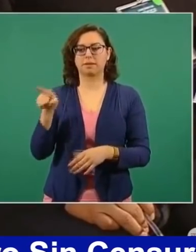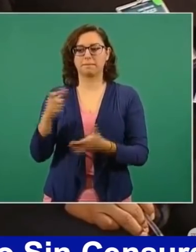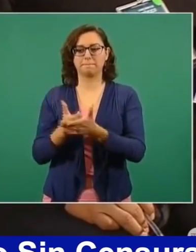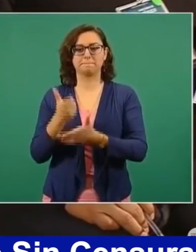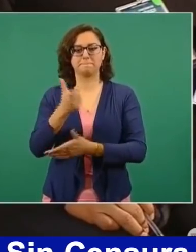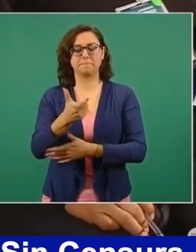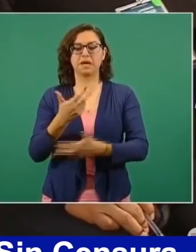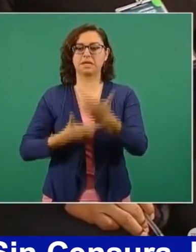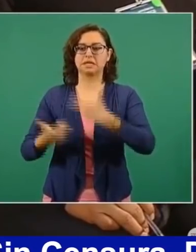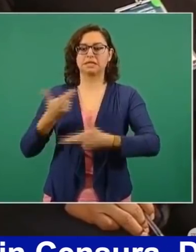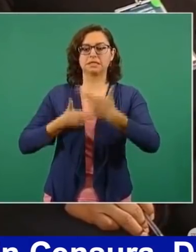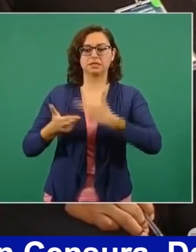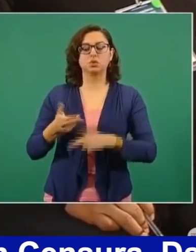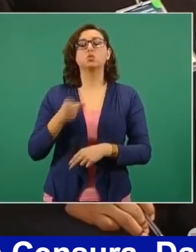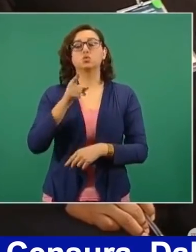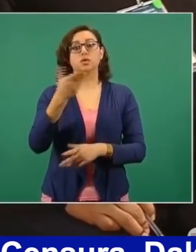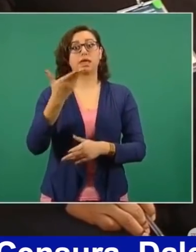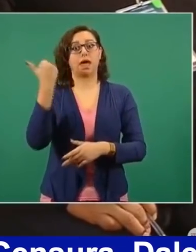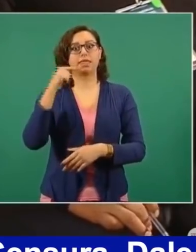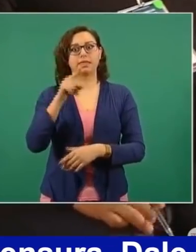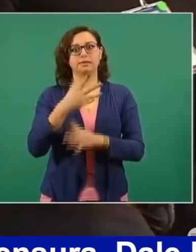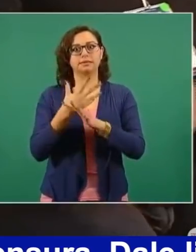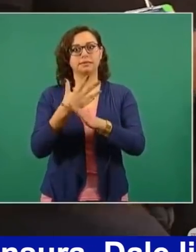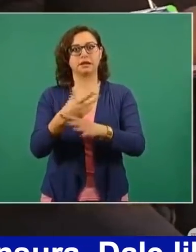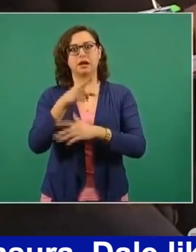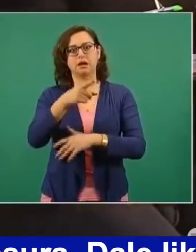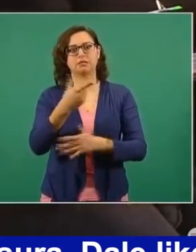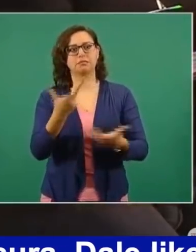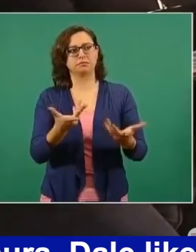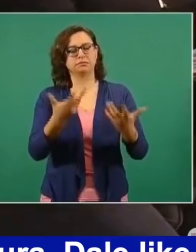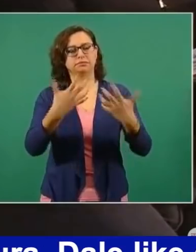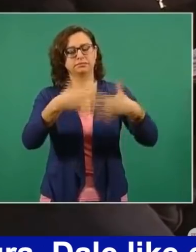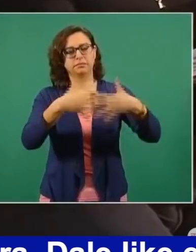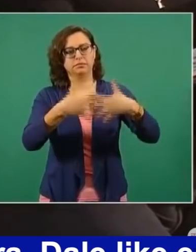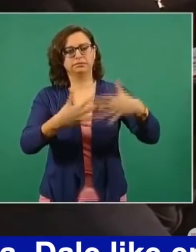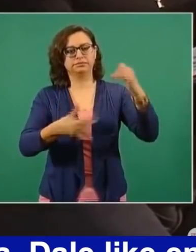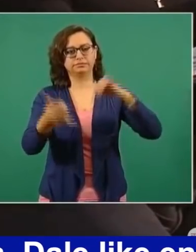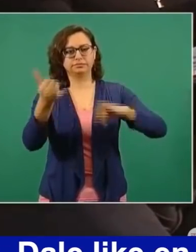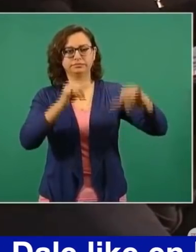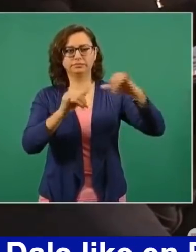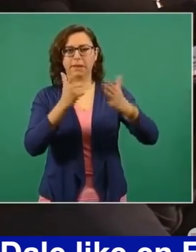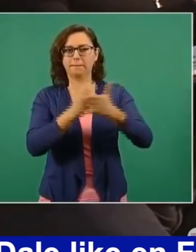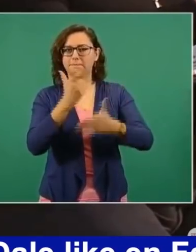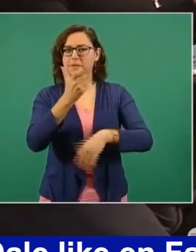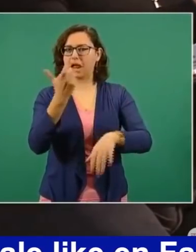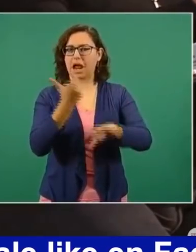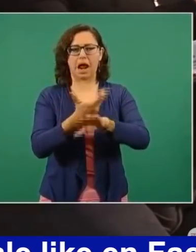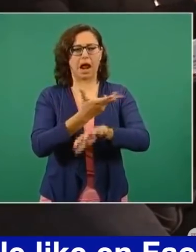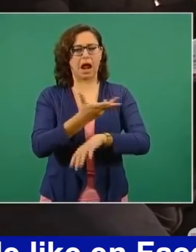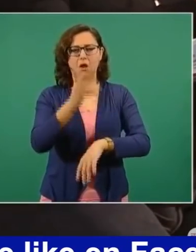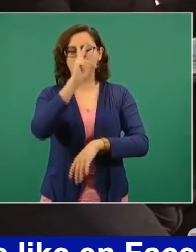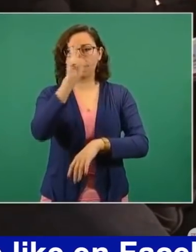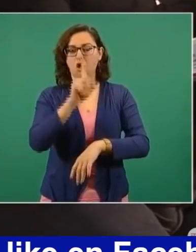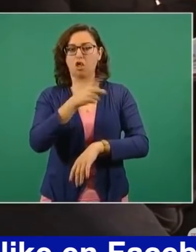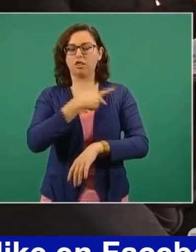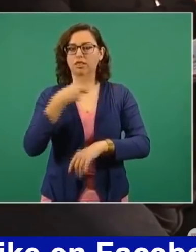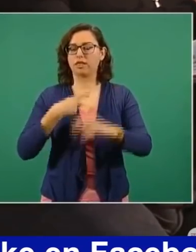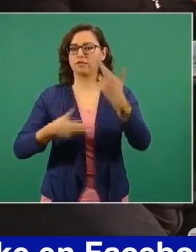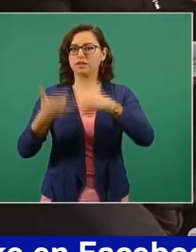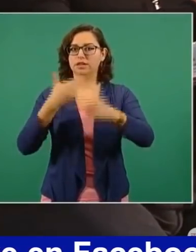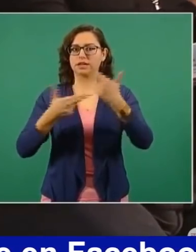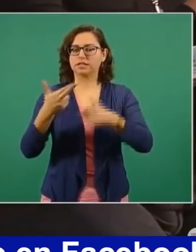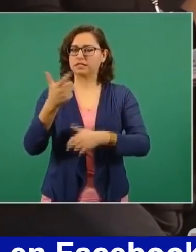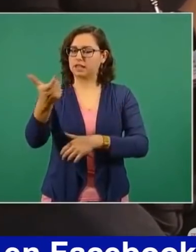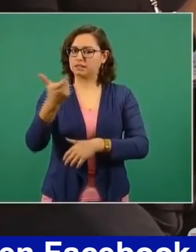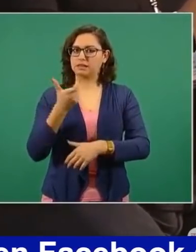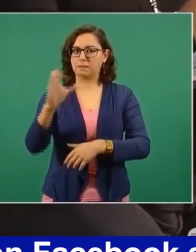de que devolviera este dinero que fue producto del sobreprecio de la compra de una planta chatarra. Preguntarle si le satisface a su gobierno